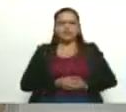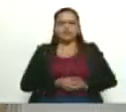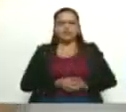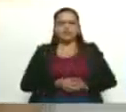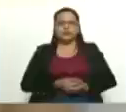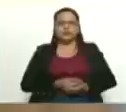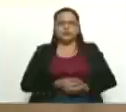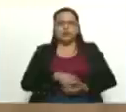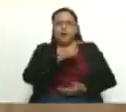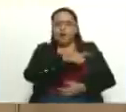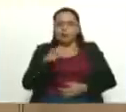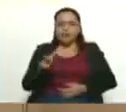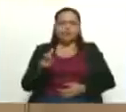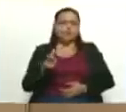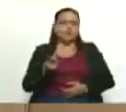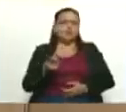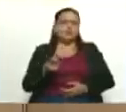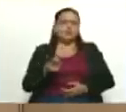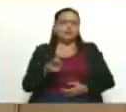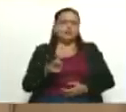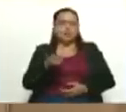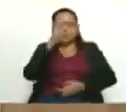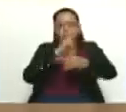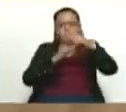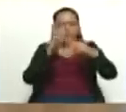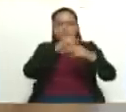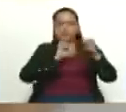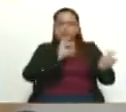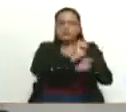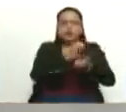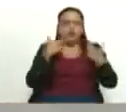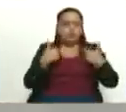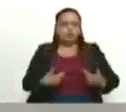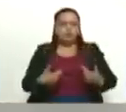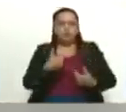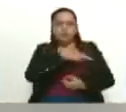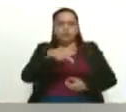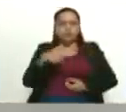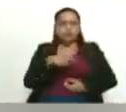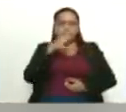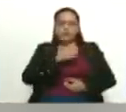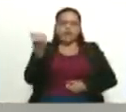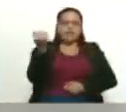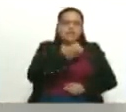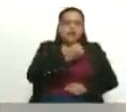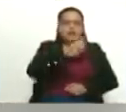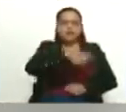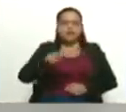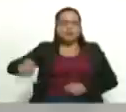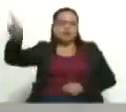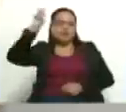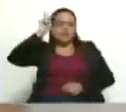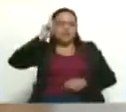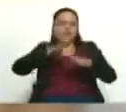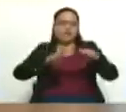Los decentes no esclavizamos humanos. Los decentes no asesinamos habitantes originarios de una